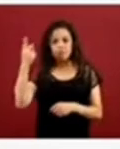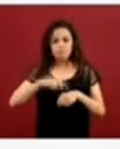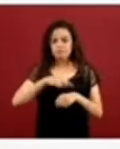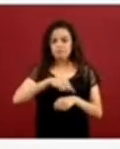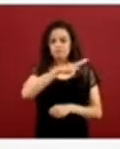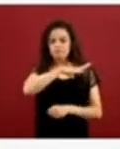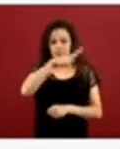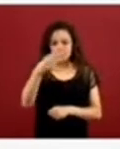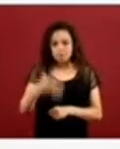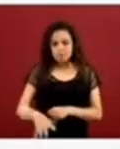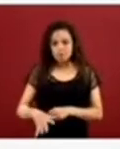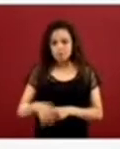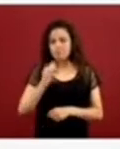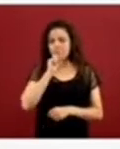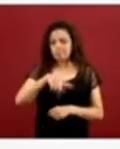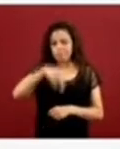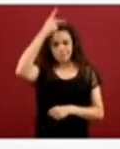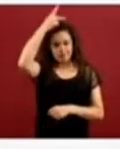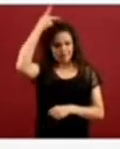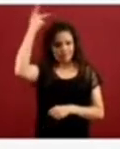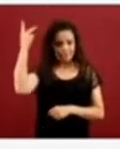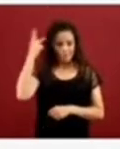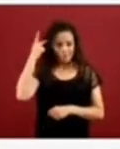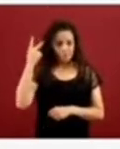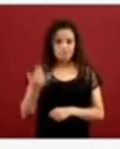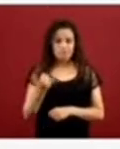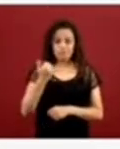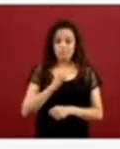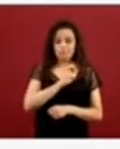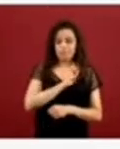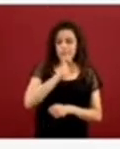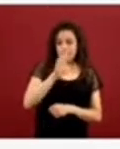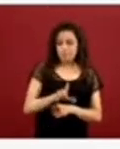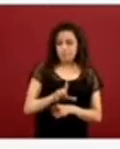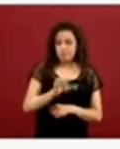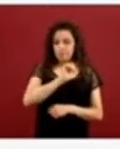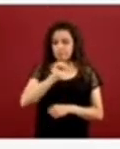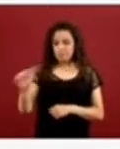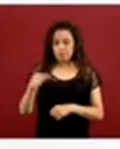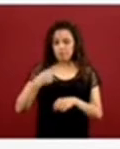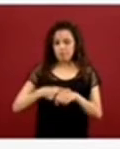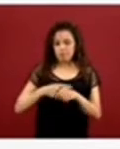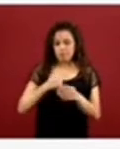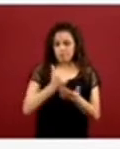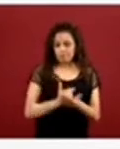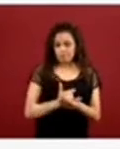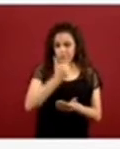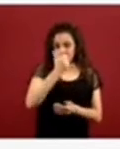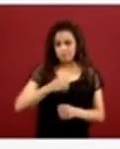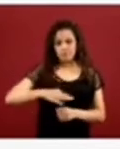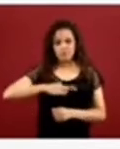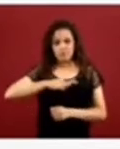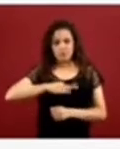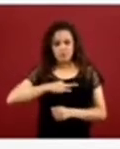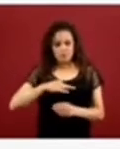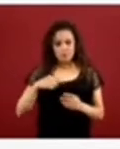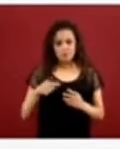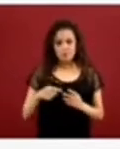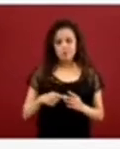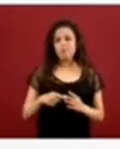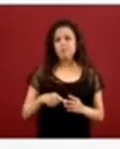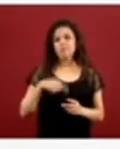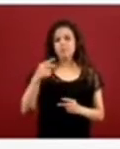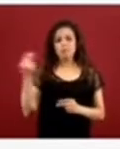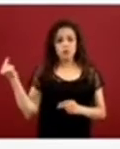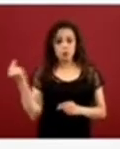enfermeras generales, también a los especialistas, sobre todo en terapia intensiva, infectología, urgenciología